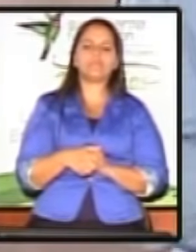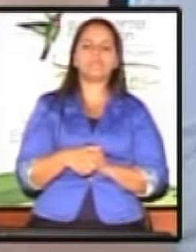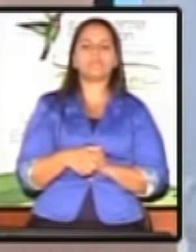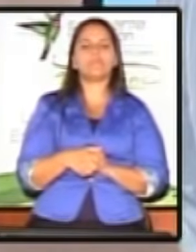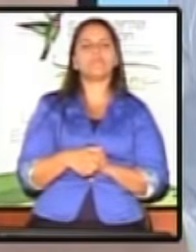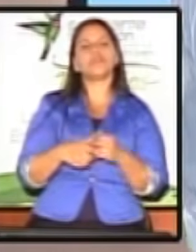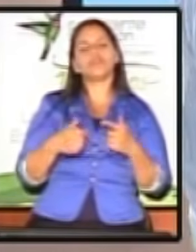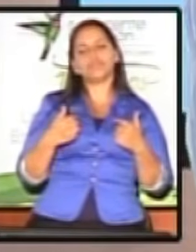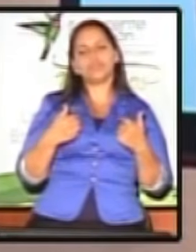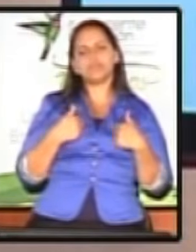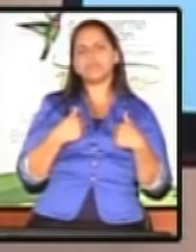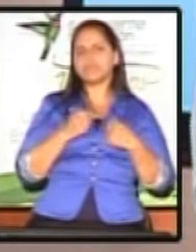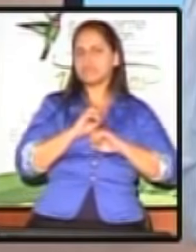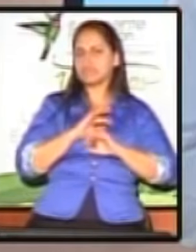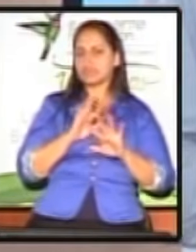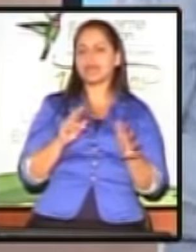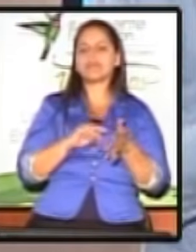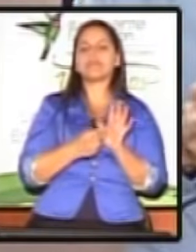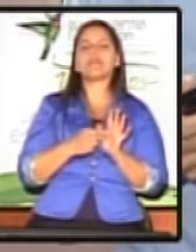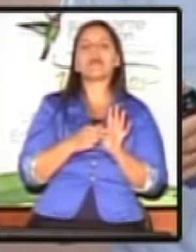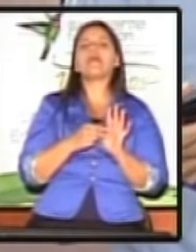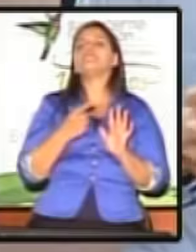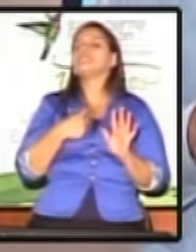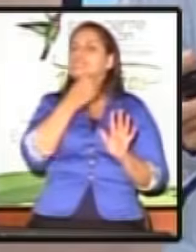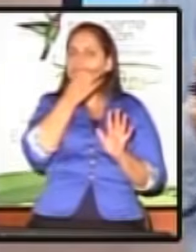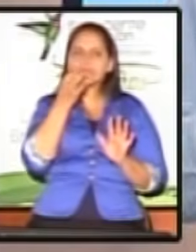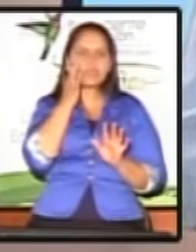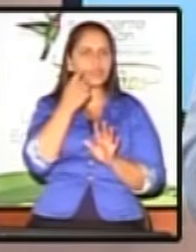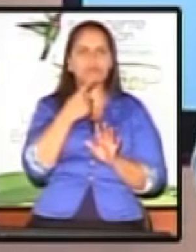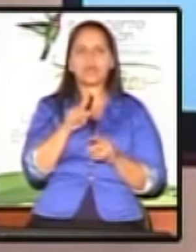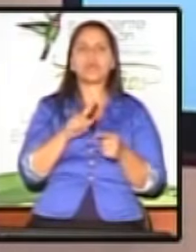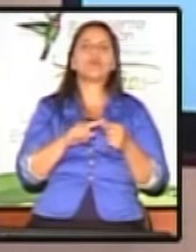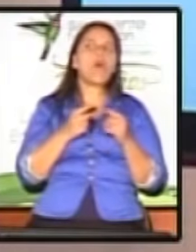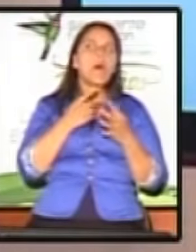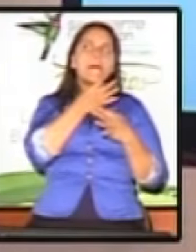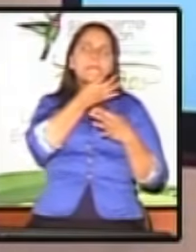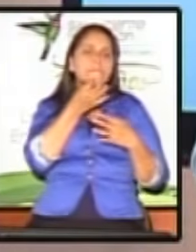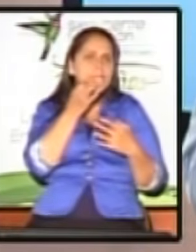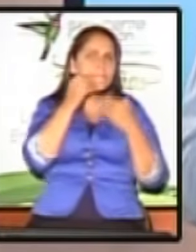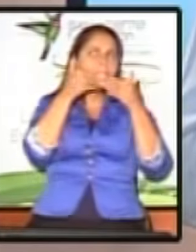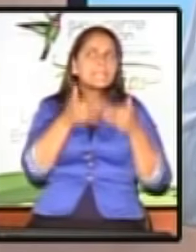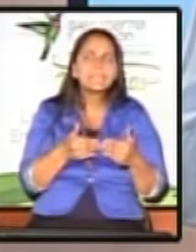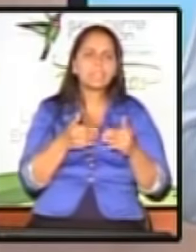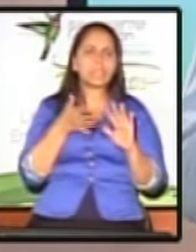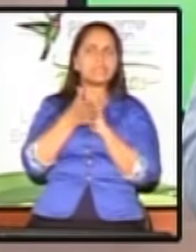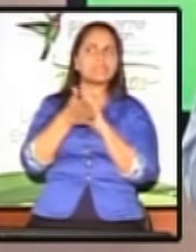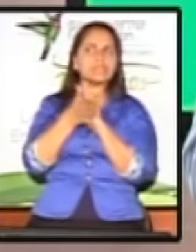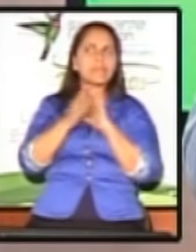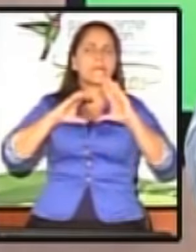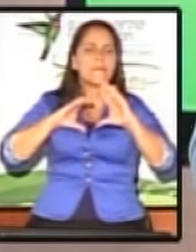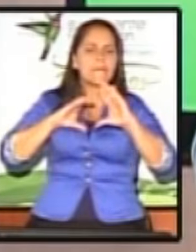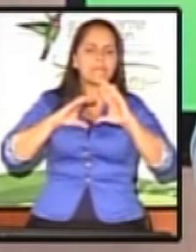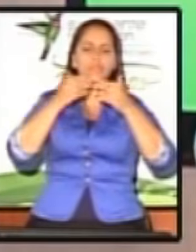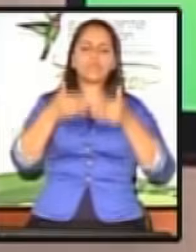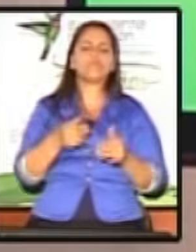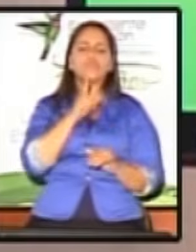clásicos, la sigo poniendo conspiración del silencio, pero también dicen cerco de silencio o limitación de la comunicación.